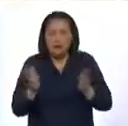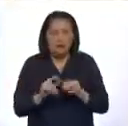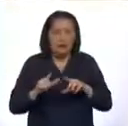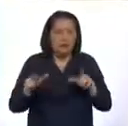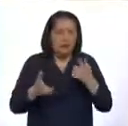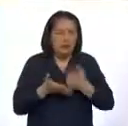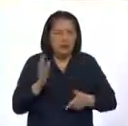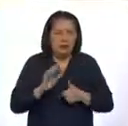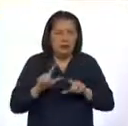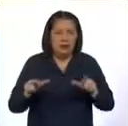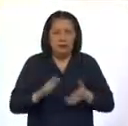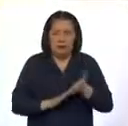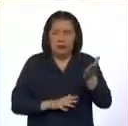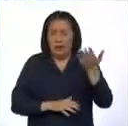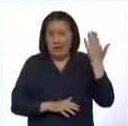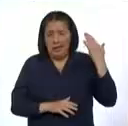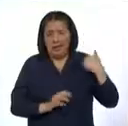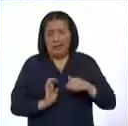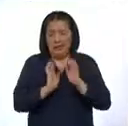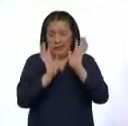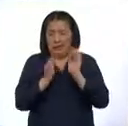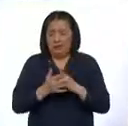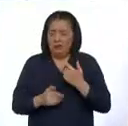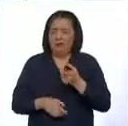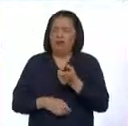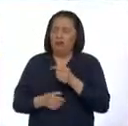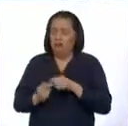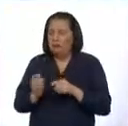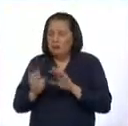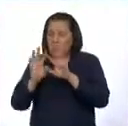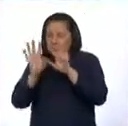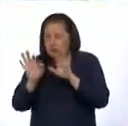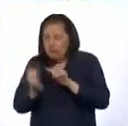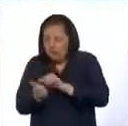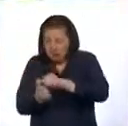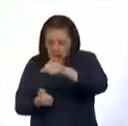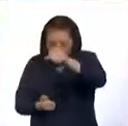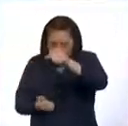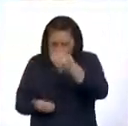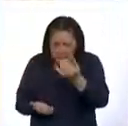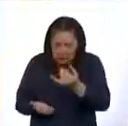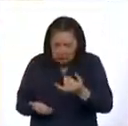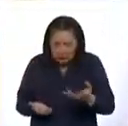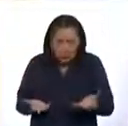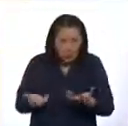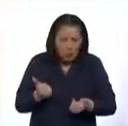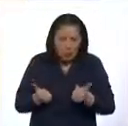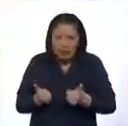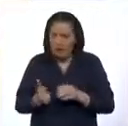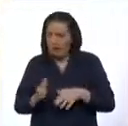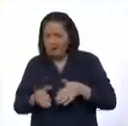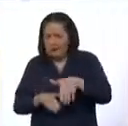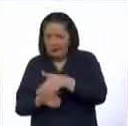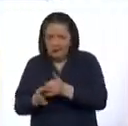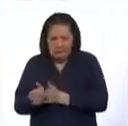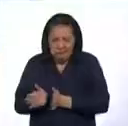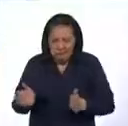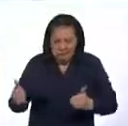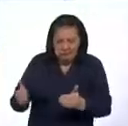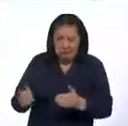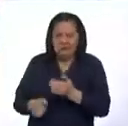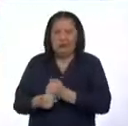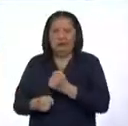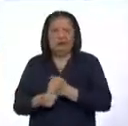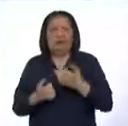dirigir. Antes en Surco, por ejemplo, se tomaban algunos minutos para poder revisar los planos y saber en qué calles iban a cerrar, por ejemplo, para poder